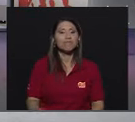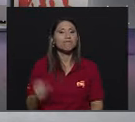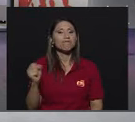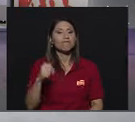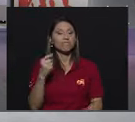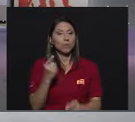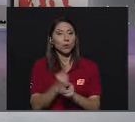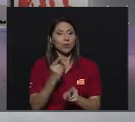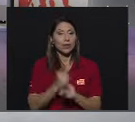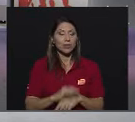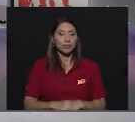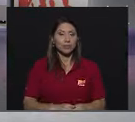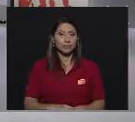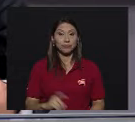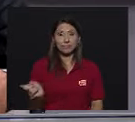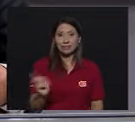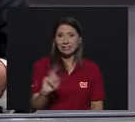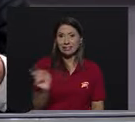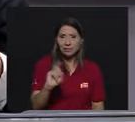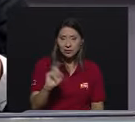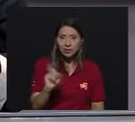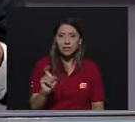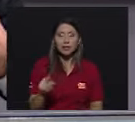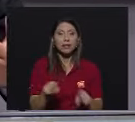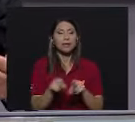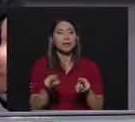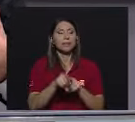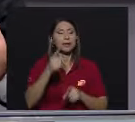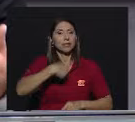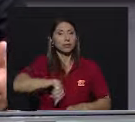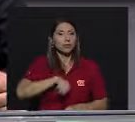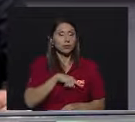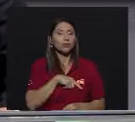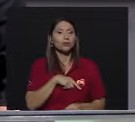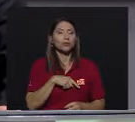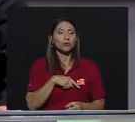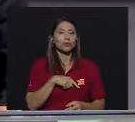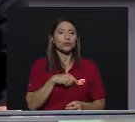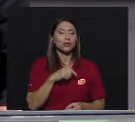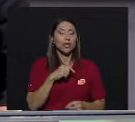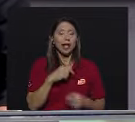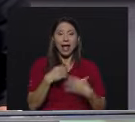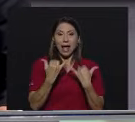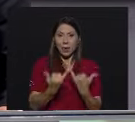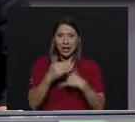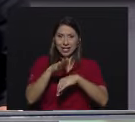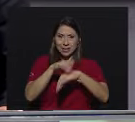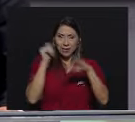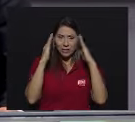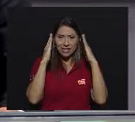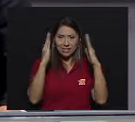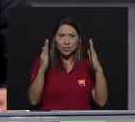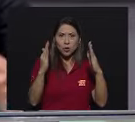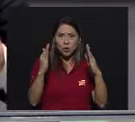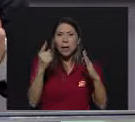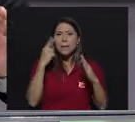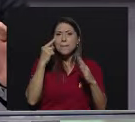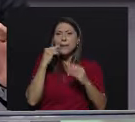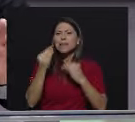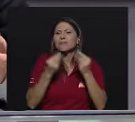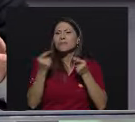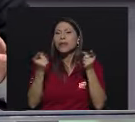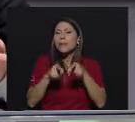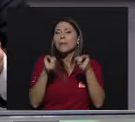Correcto, digamos, y más que urgente, y aquí es donde nosotros hacemos ese llamado de atención a volver a ver lo que